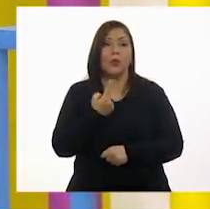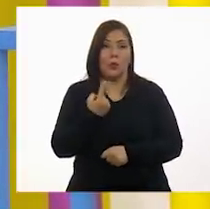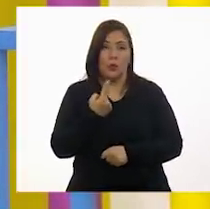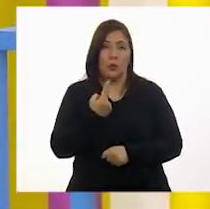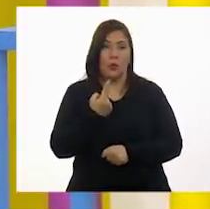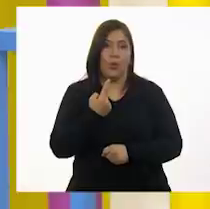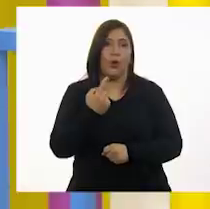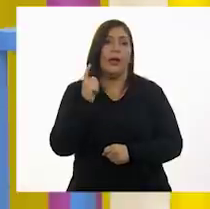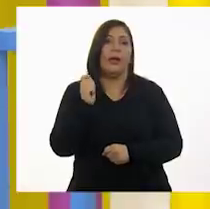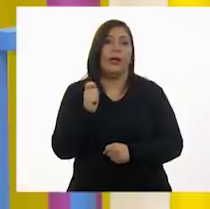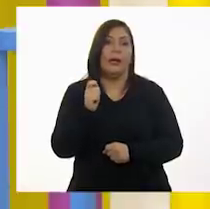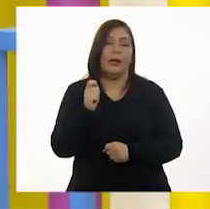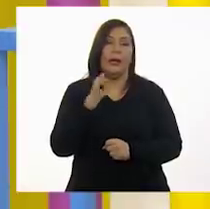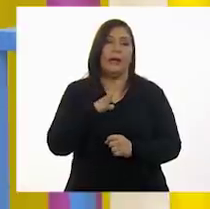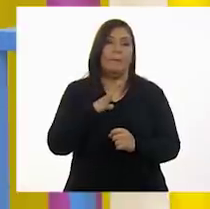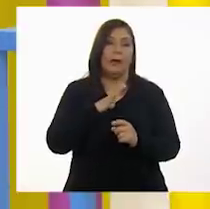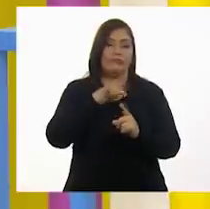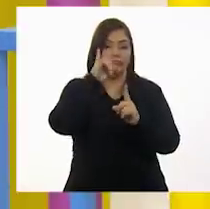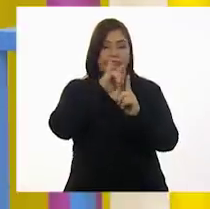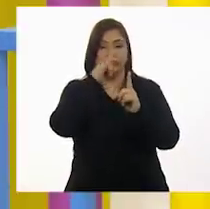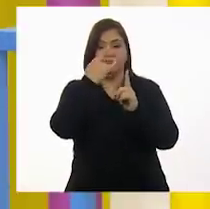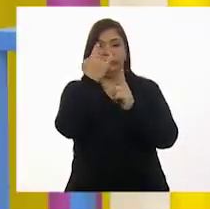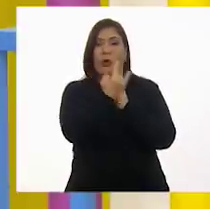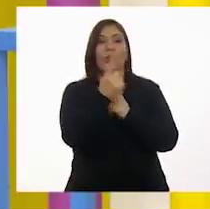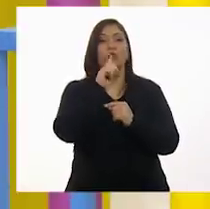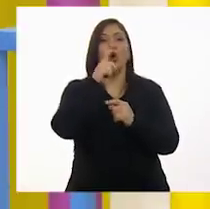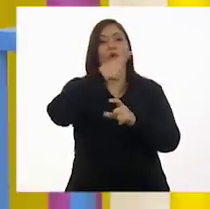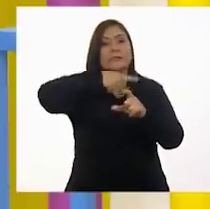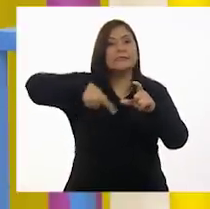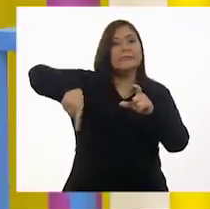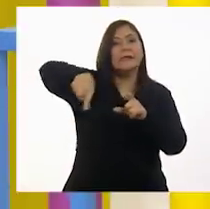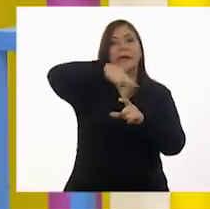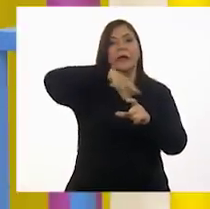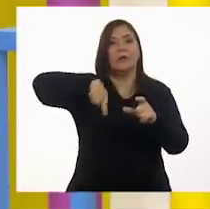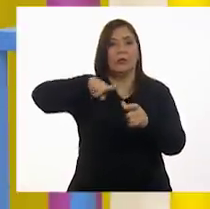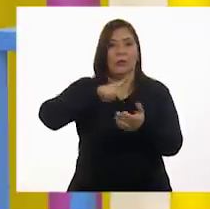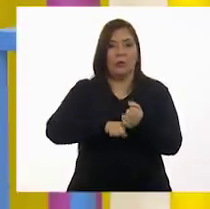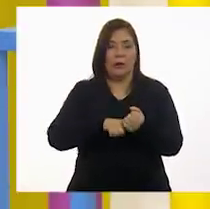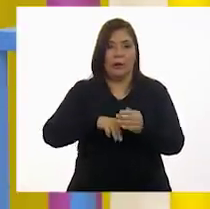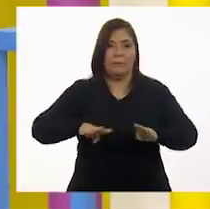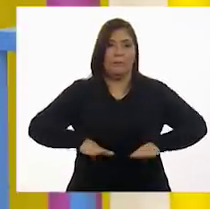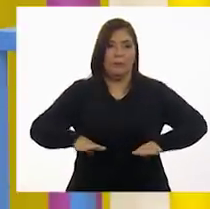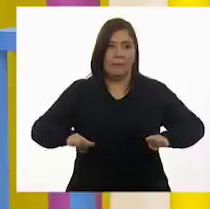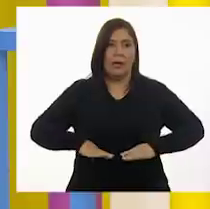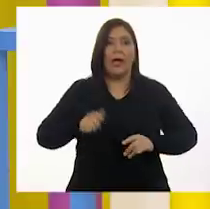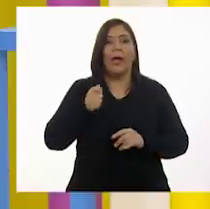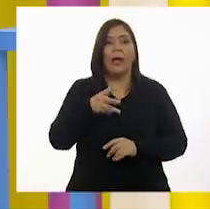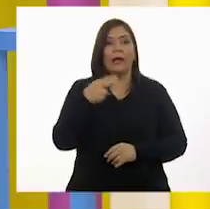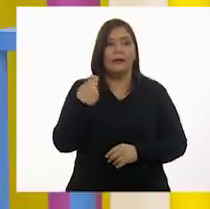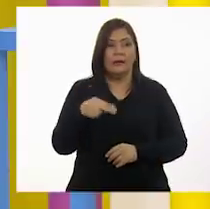sus bases son círculos, pero se llama